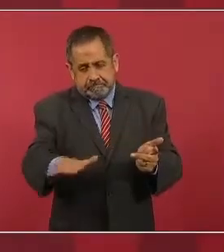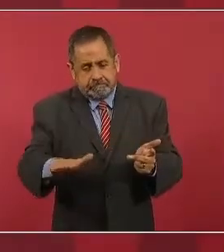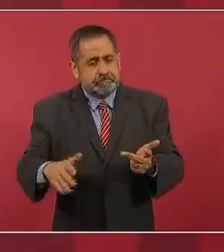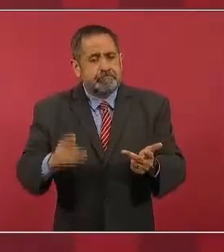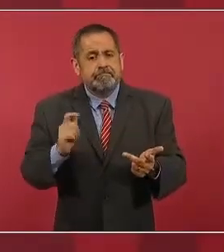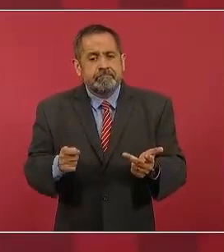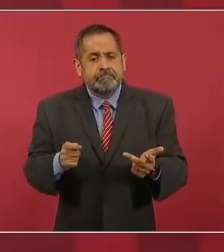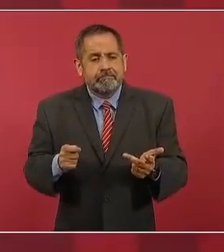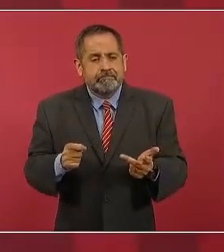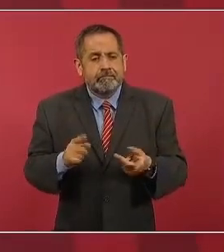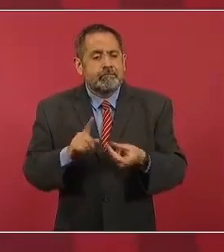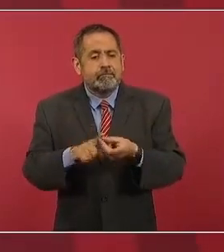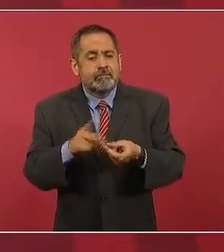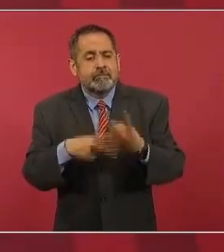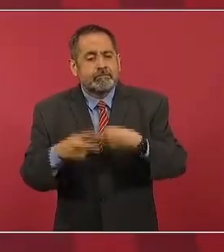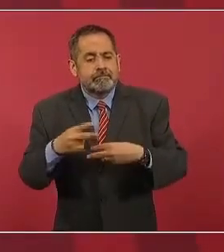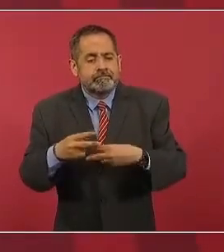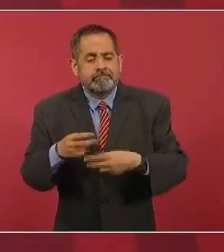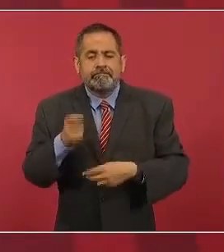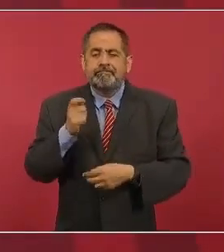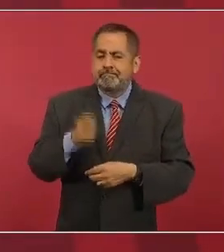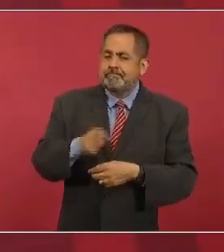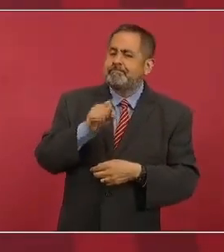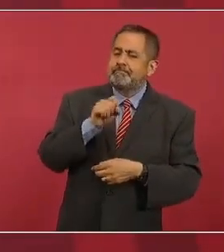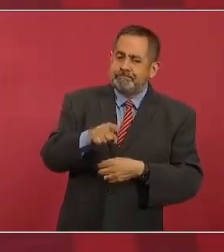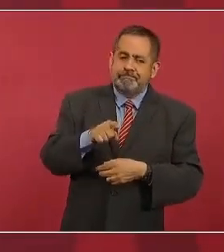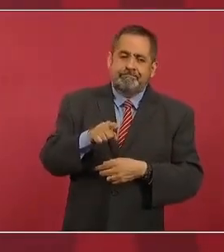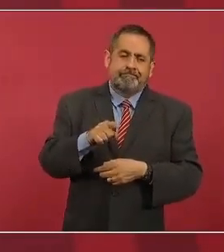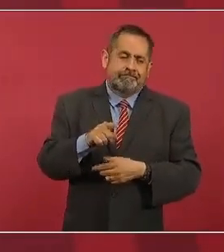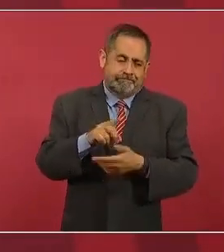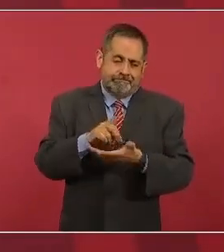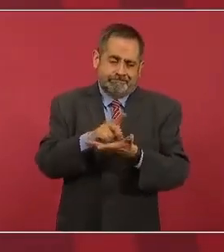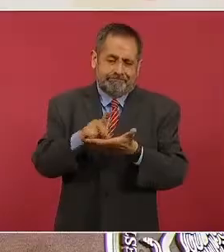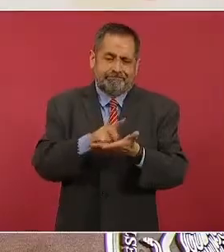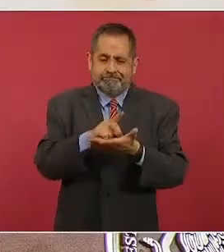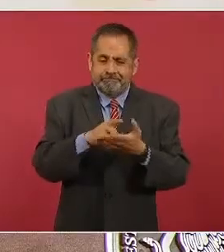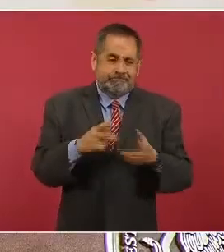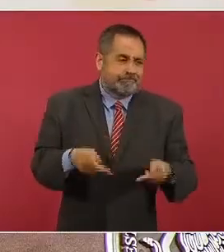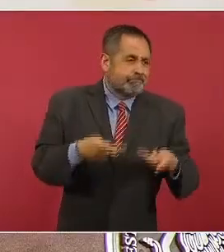ver con este comercio.